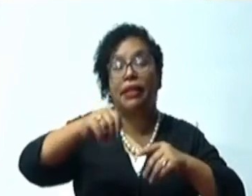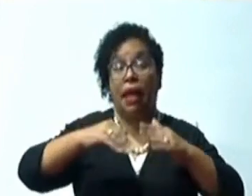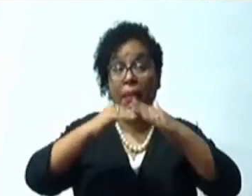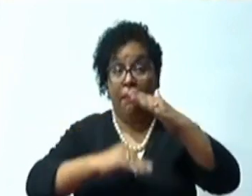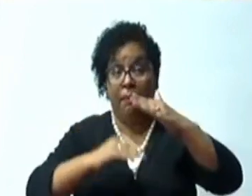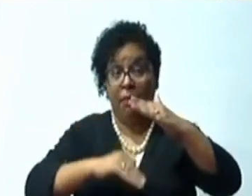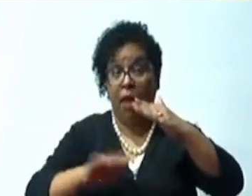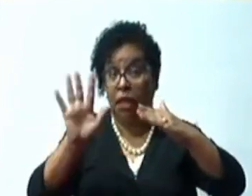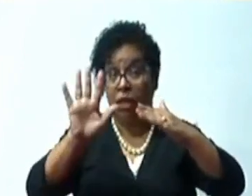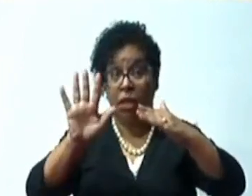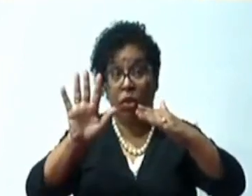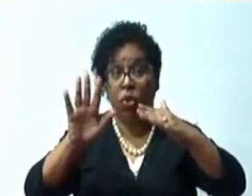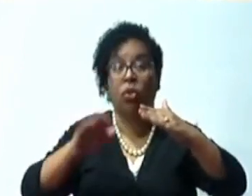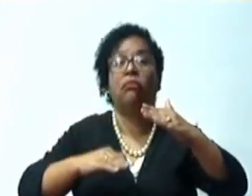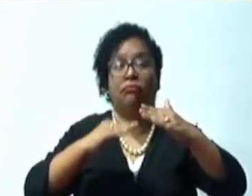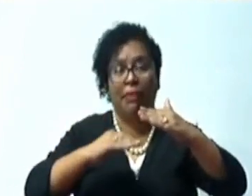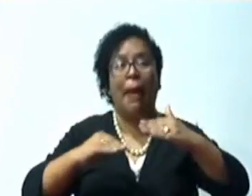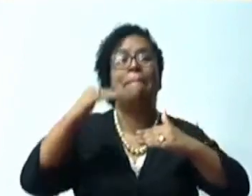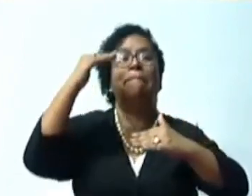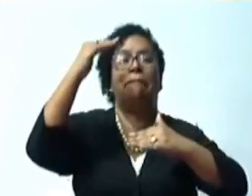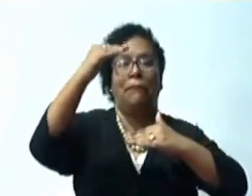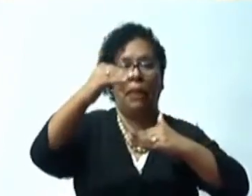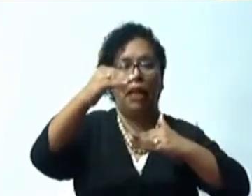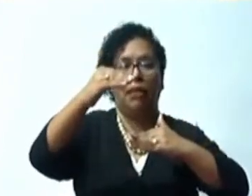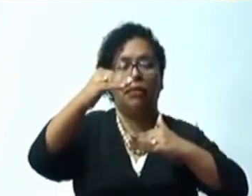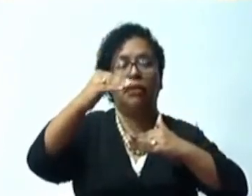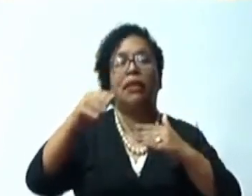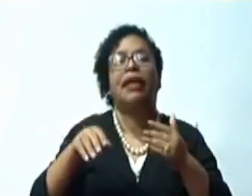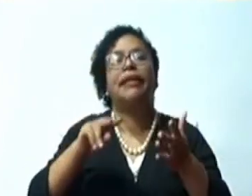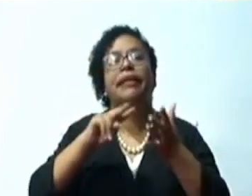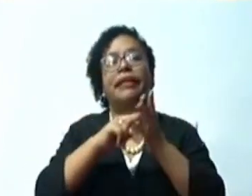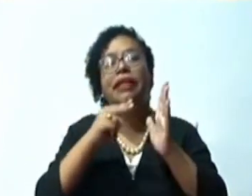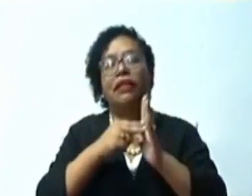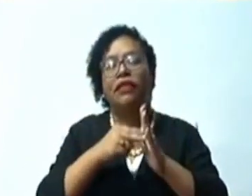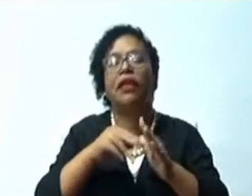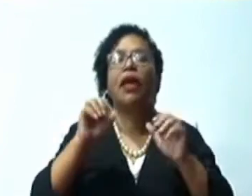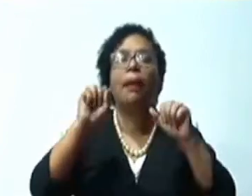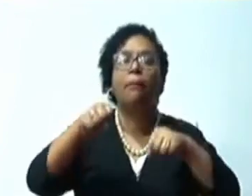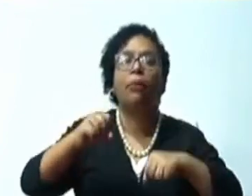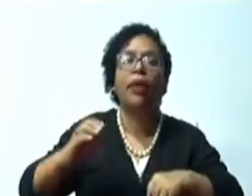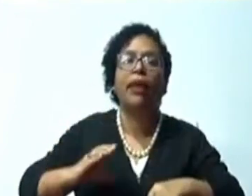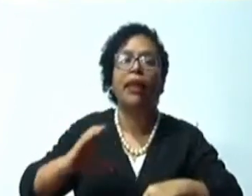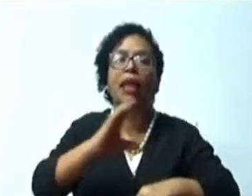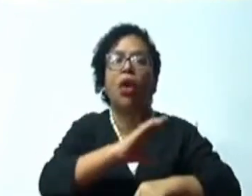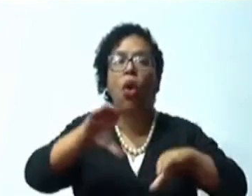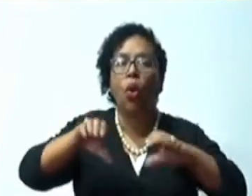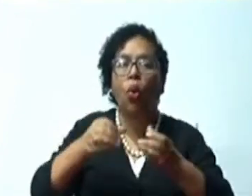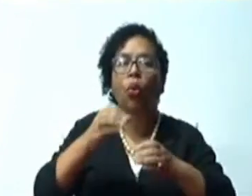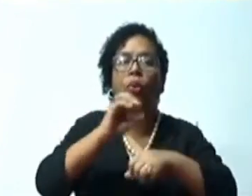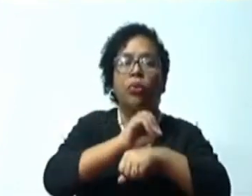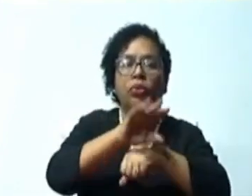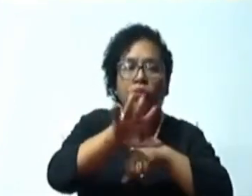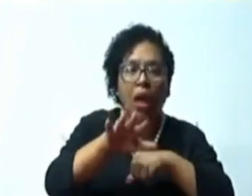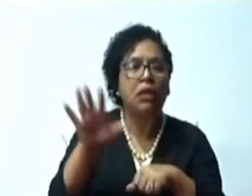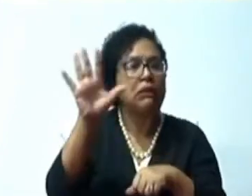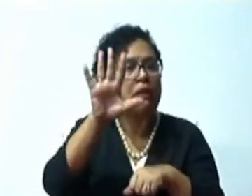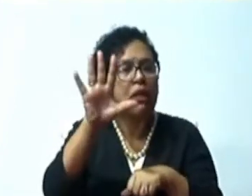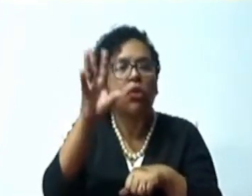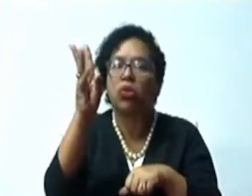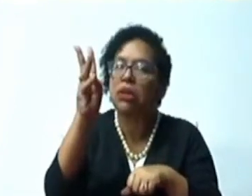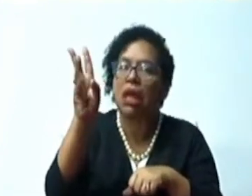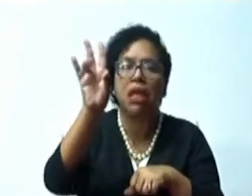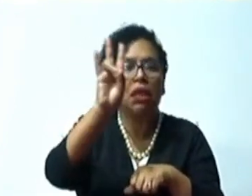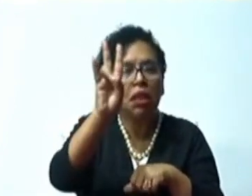Entonces, pudiera ser que el Consejo sea de 5, puede ser que sea de 6, de 7. Si fuera así, no hubiera problema.